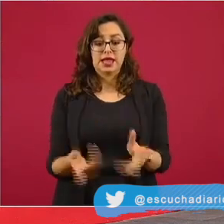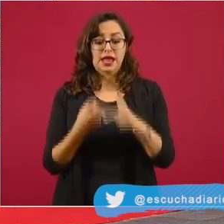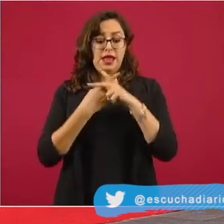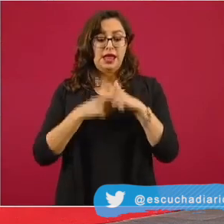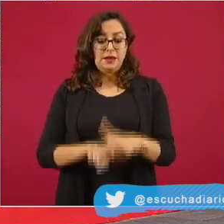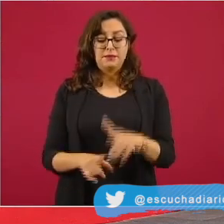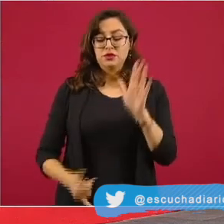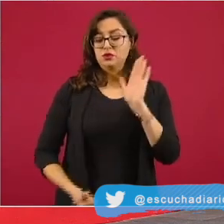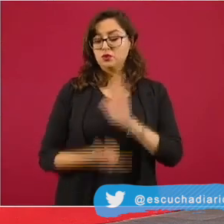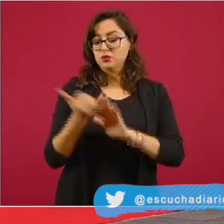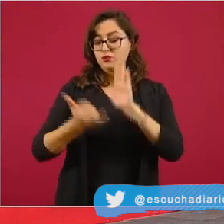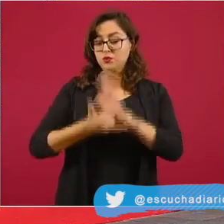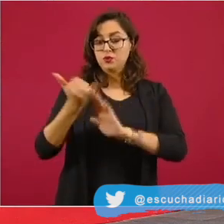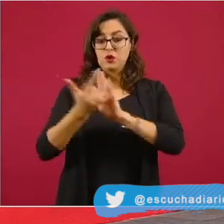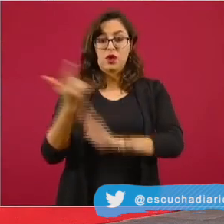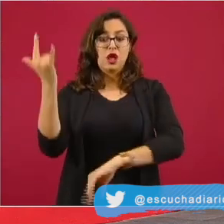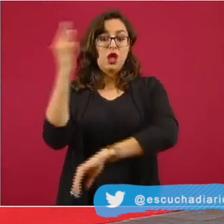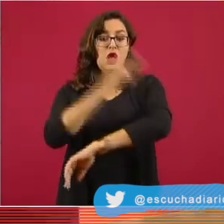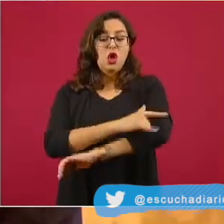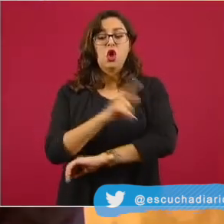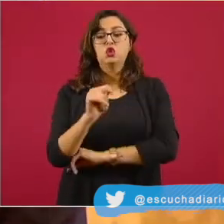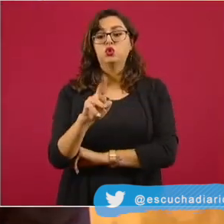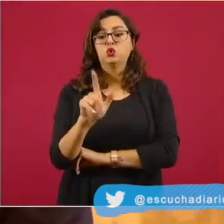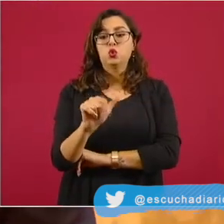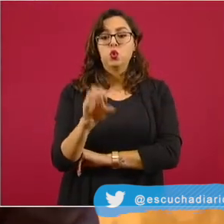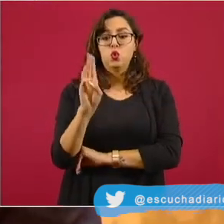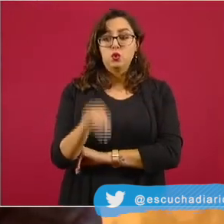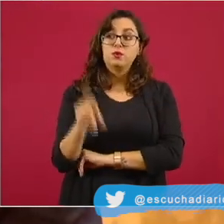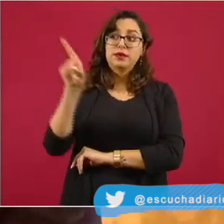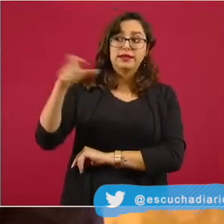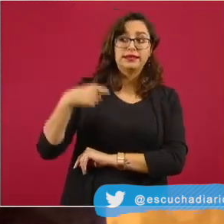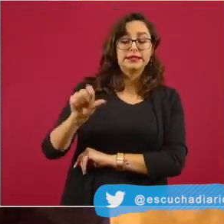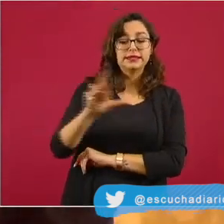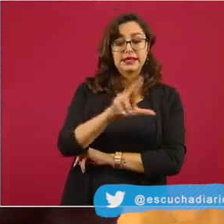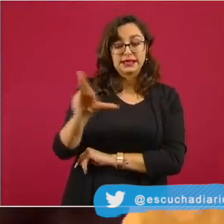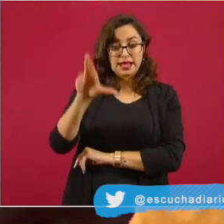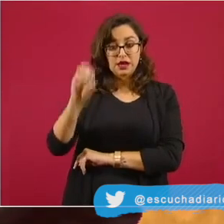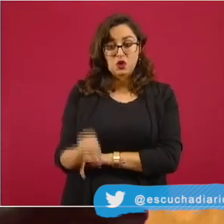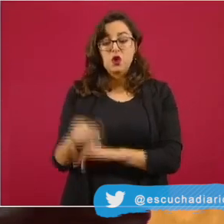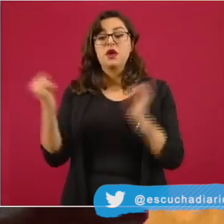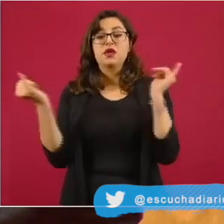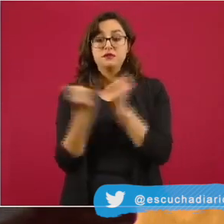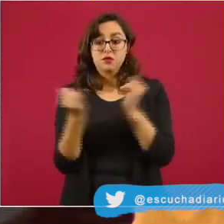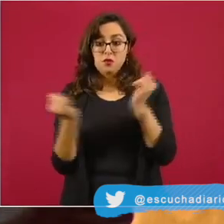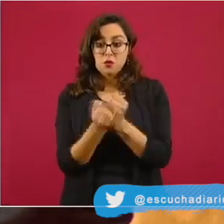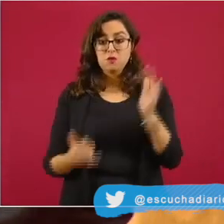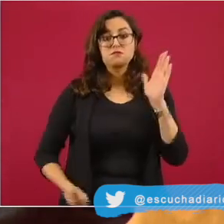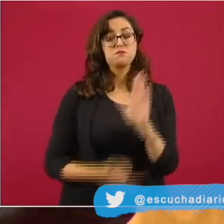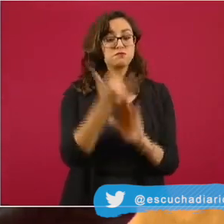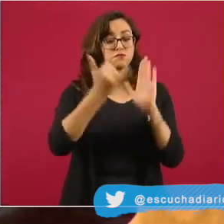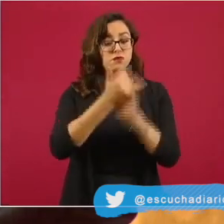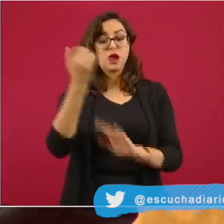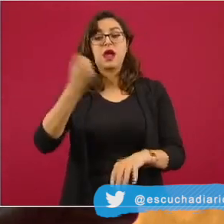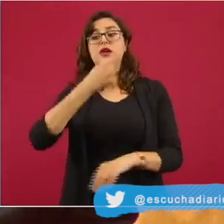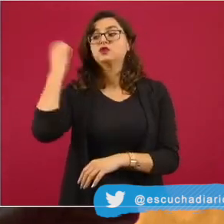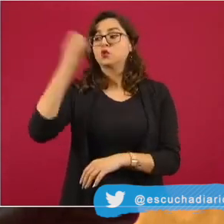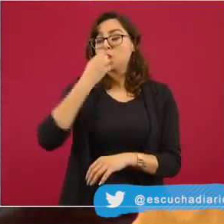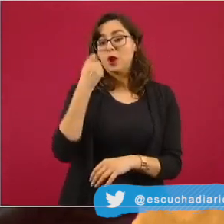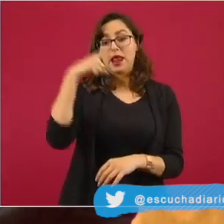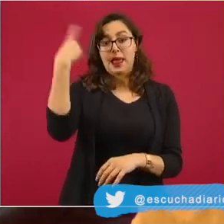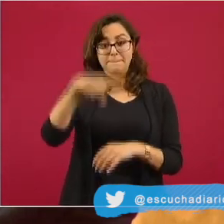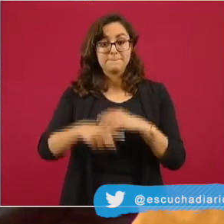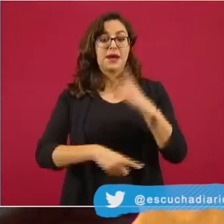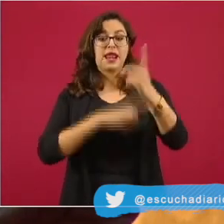aeropuerto de Tulum, Quintana Roo. Se están creando escuelas para la formación de deportistas y maestros de